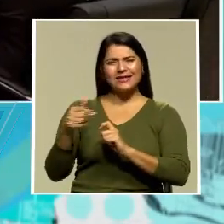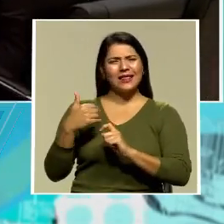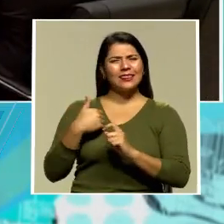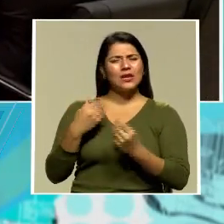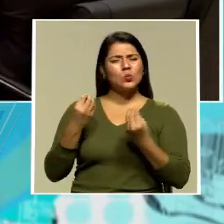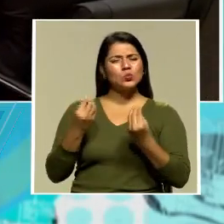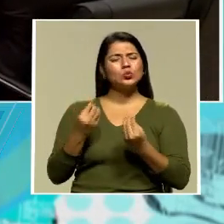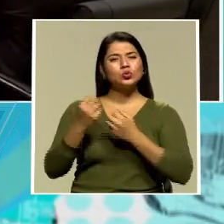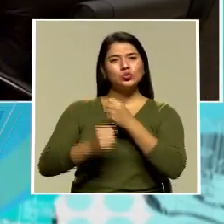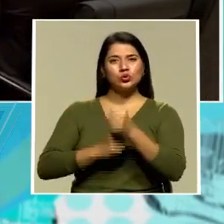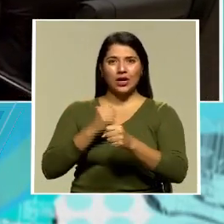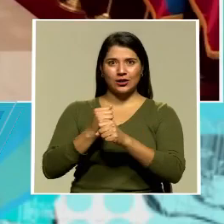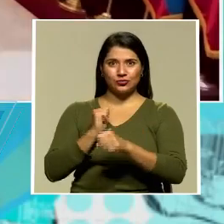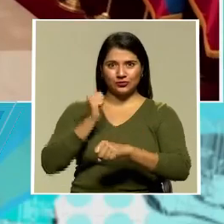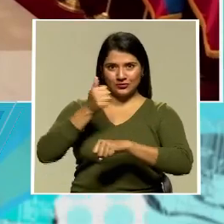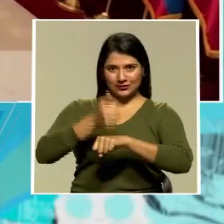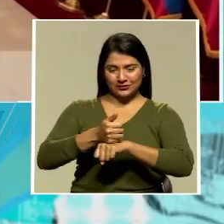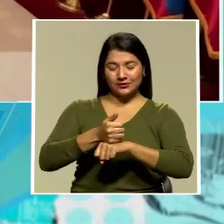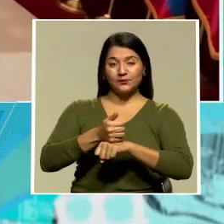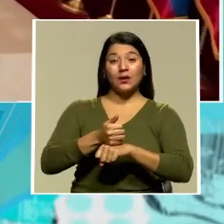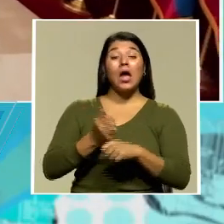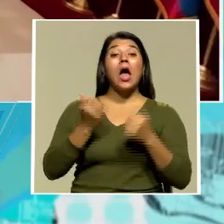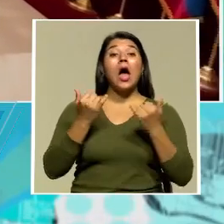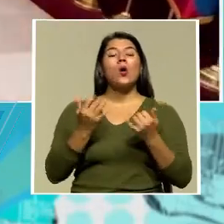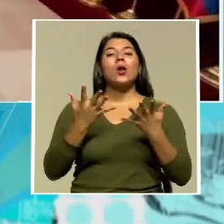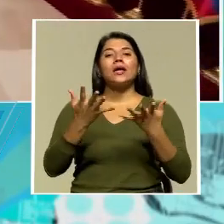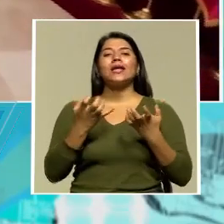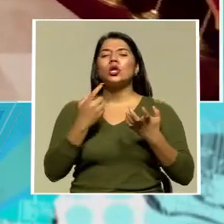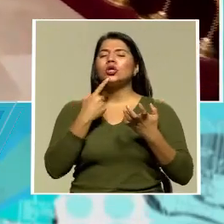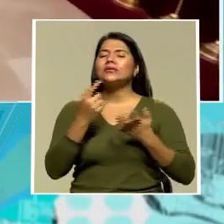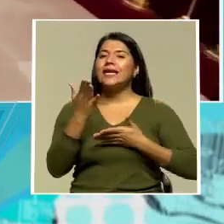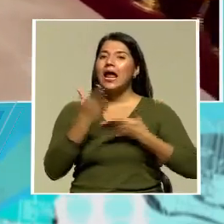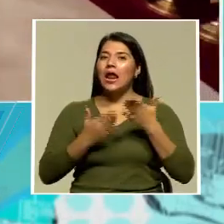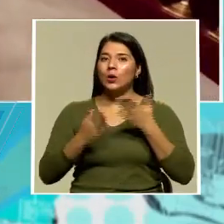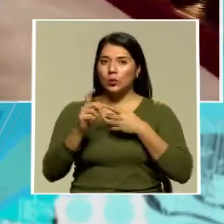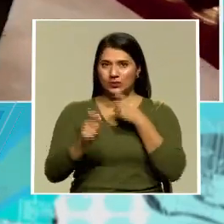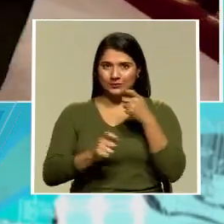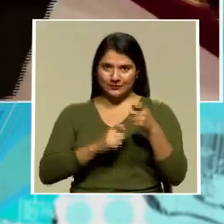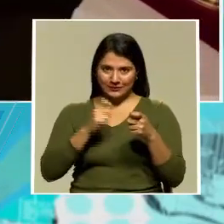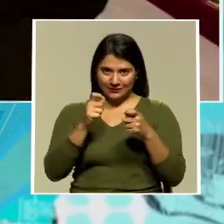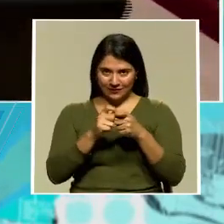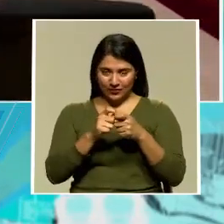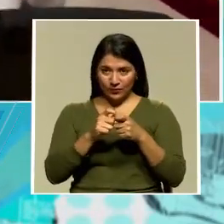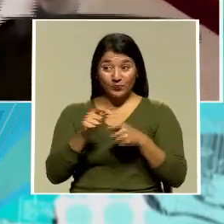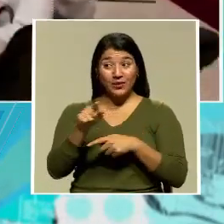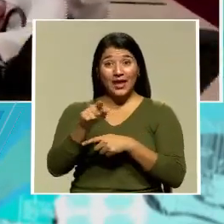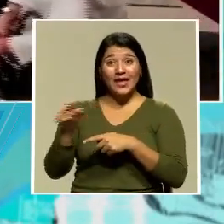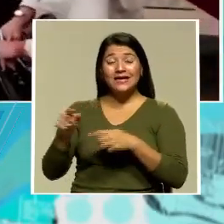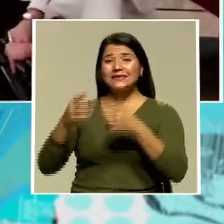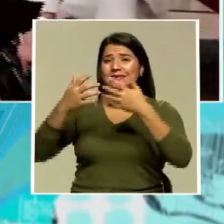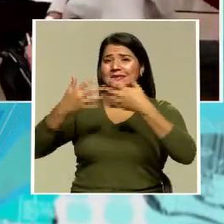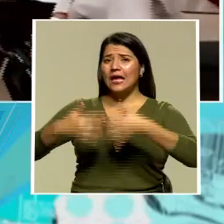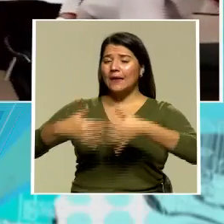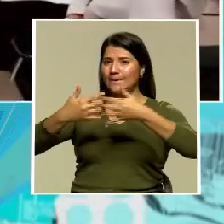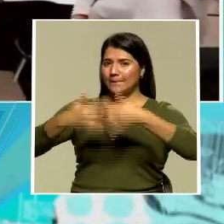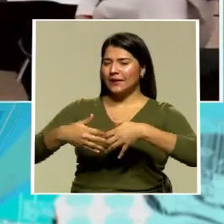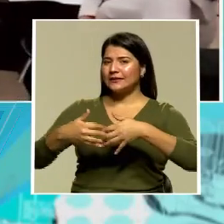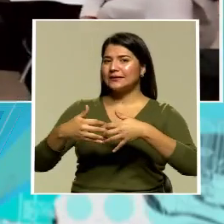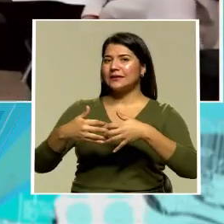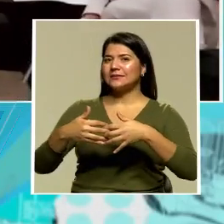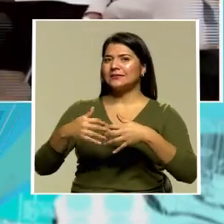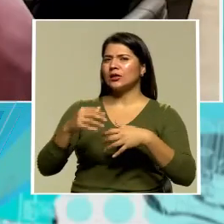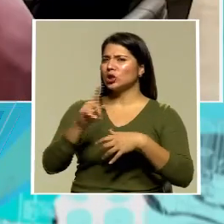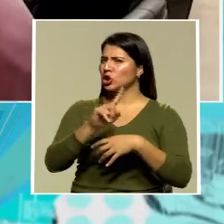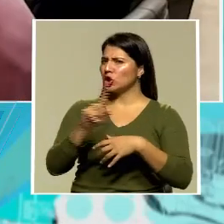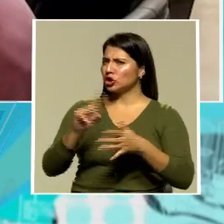estas nuevas medidas hay que decir algo muy puntual. No es que estas empresas no han pagado ningún tipo de